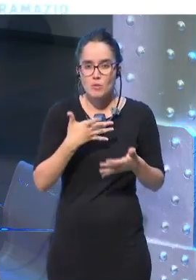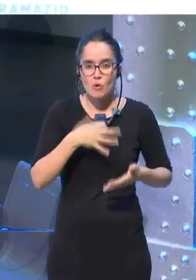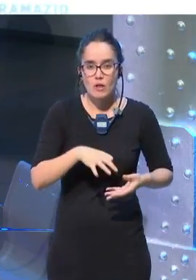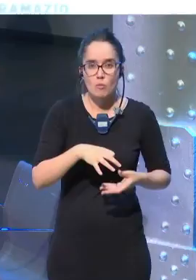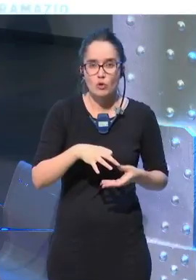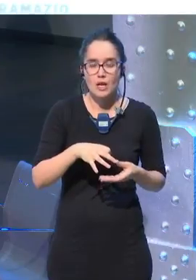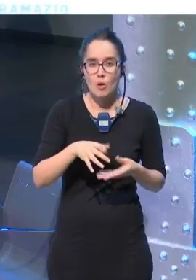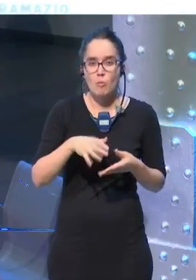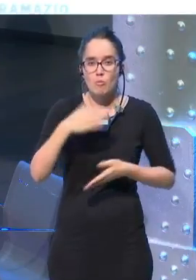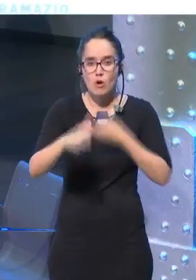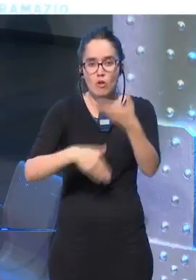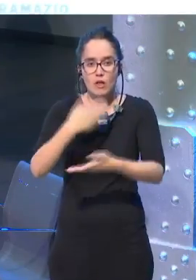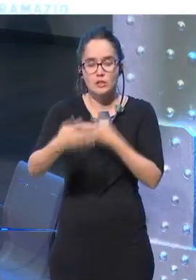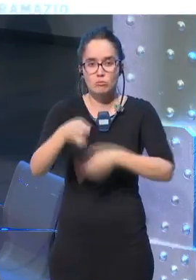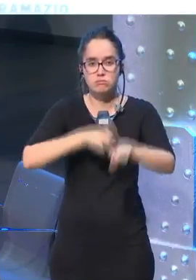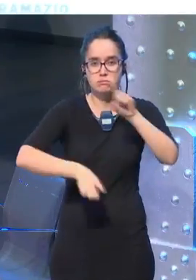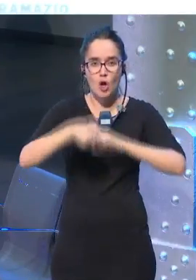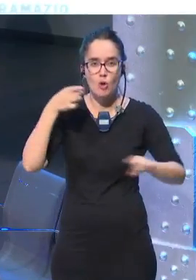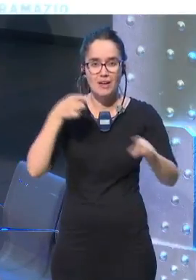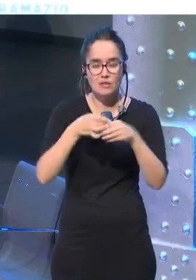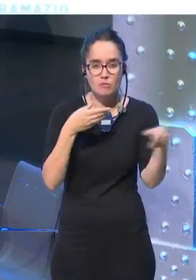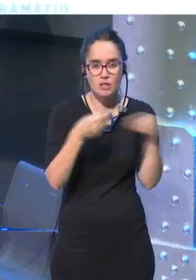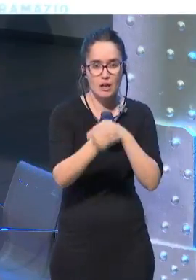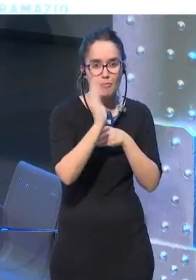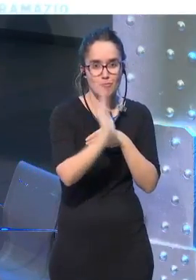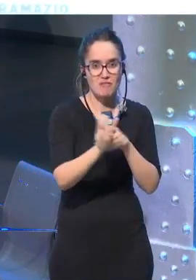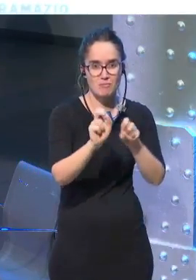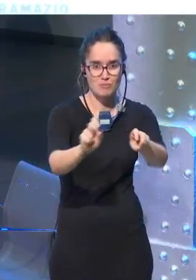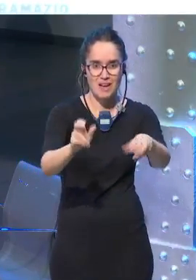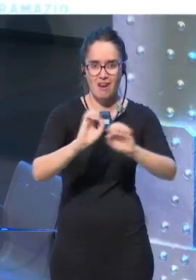podríamos revertir el proceso para no deteriorar esos materiales